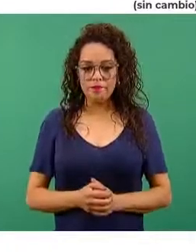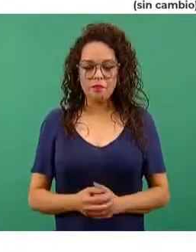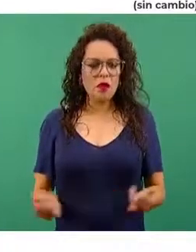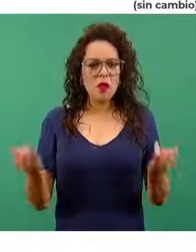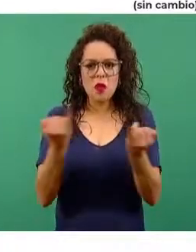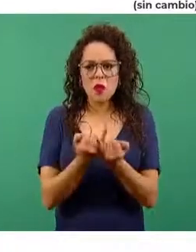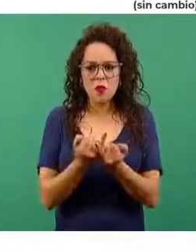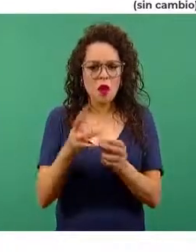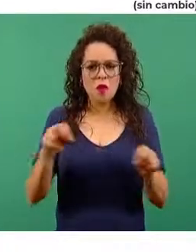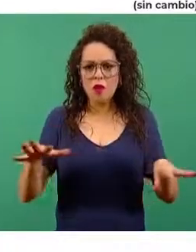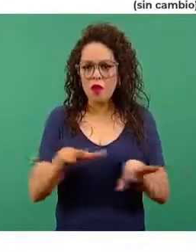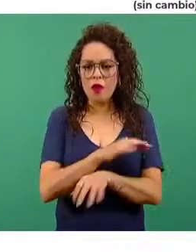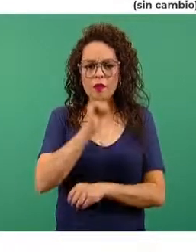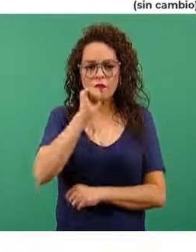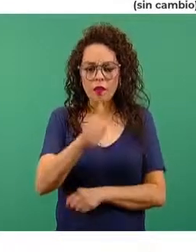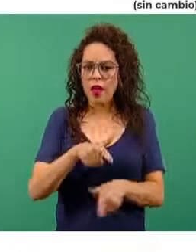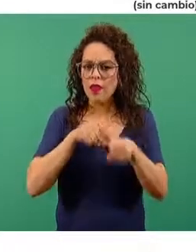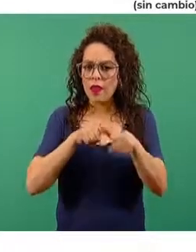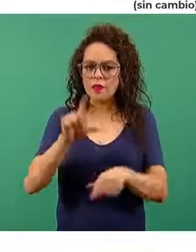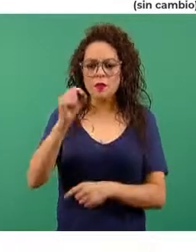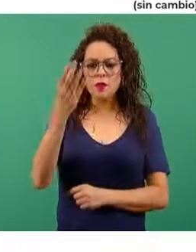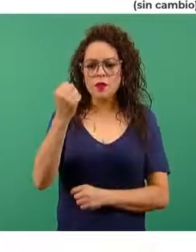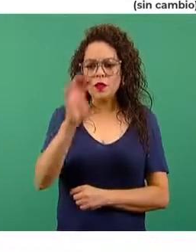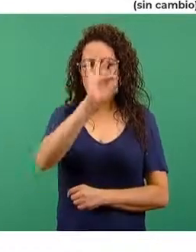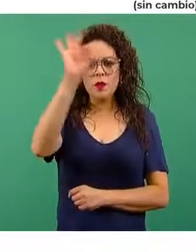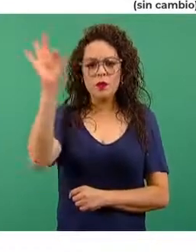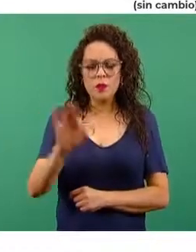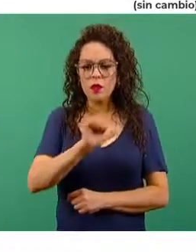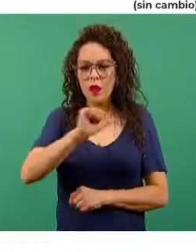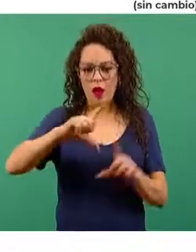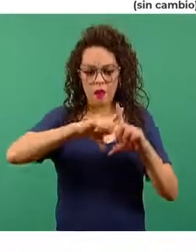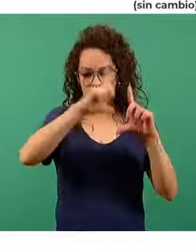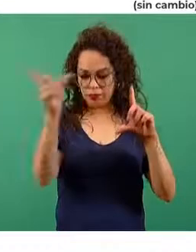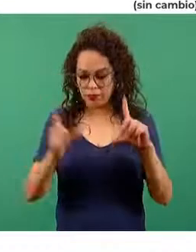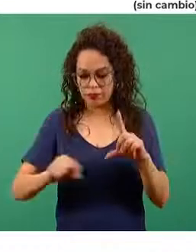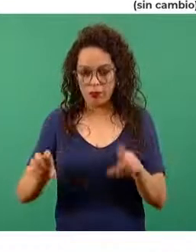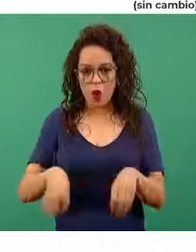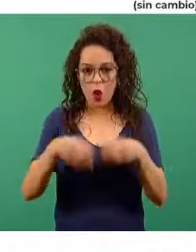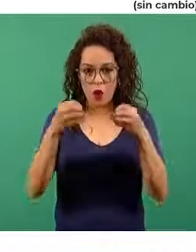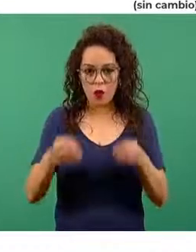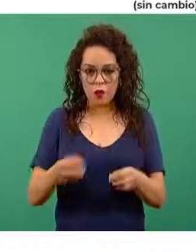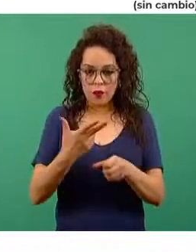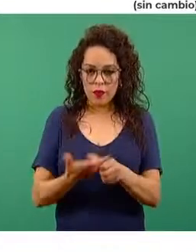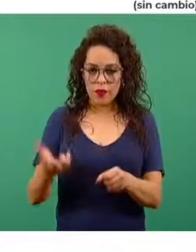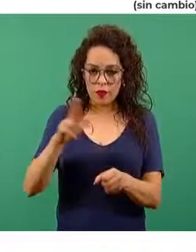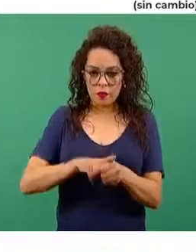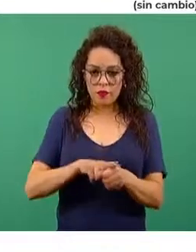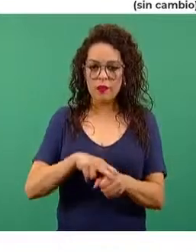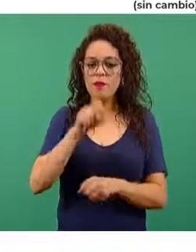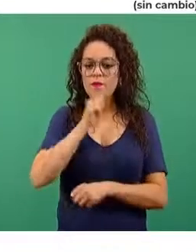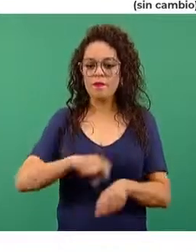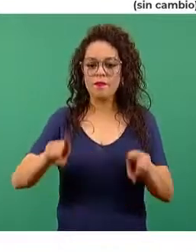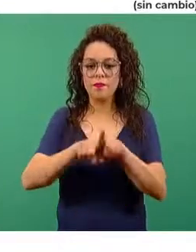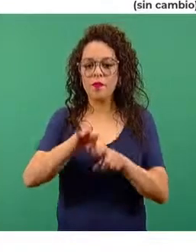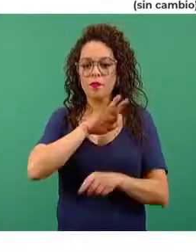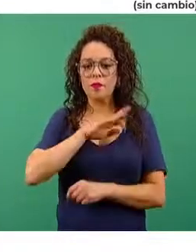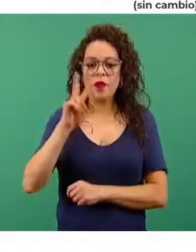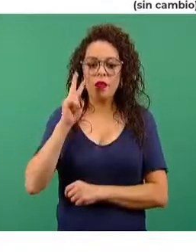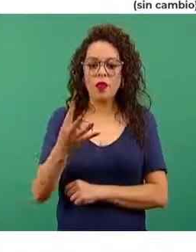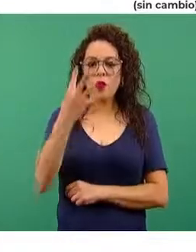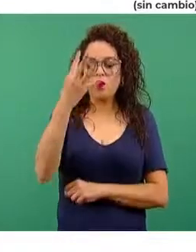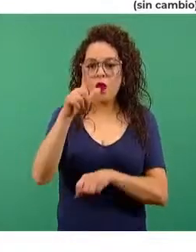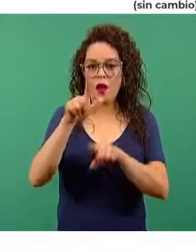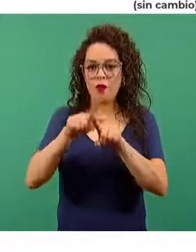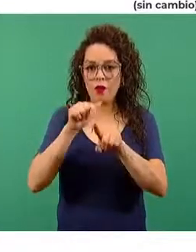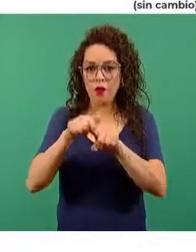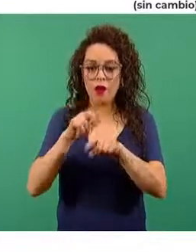hoy, 29% de ocupación nacional, y se observa aquí en estos 4 colores también que se pueden ver reflejados en